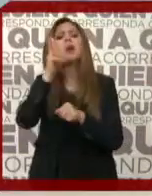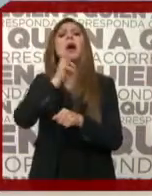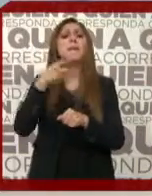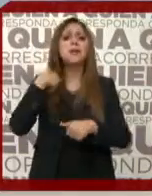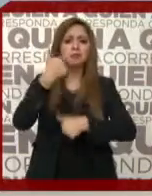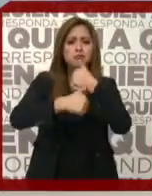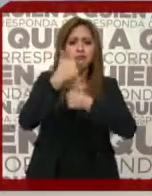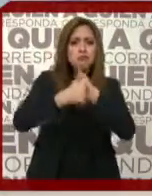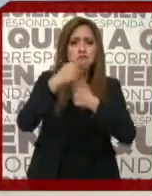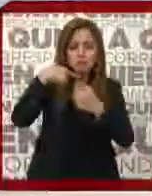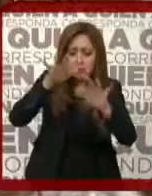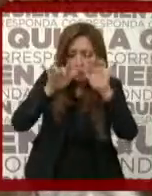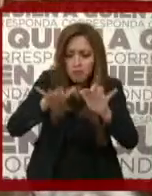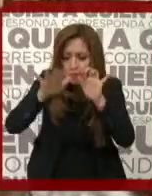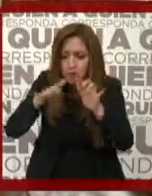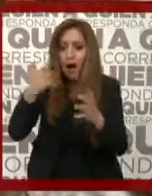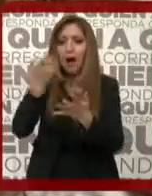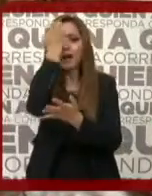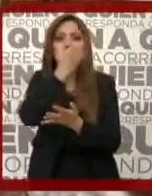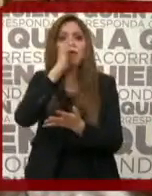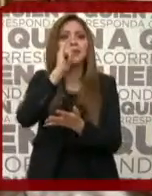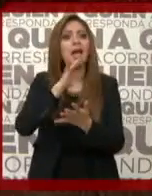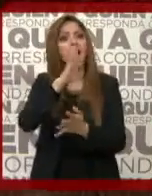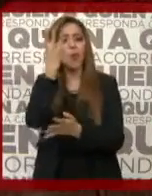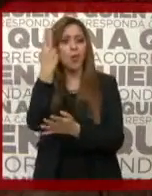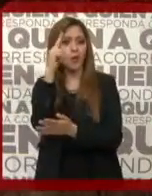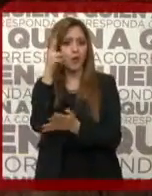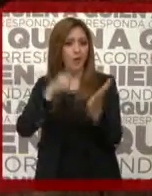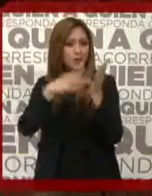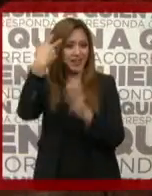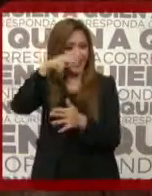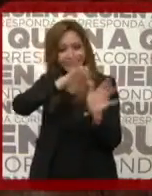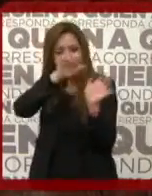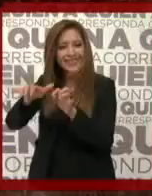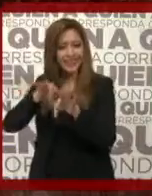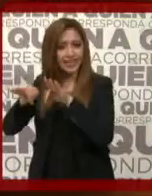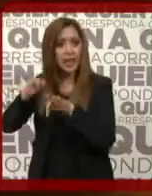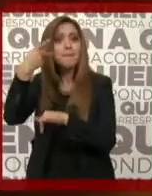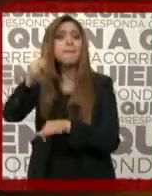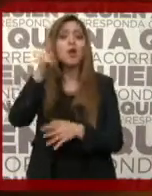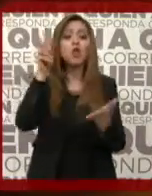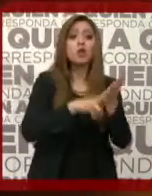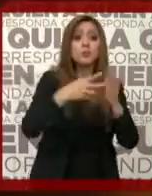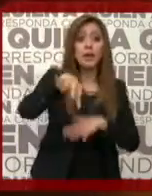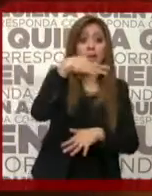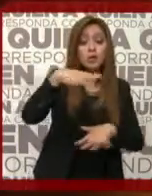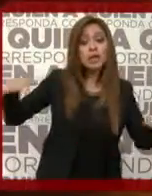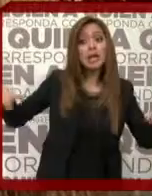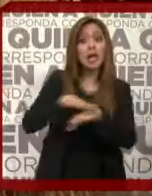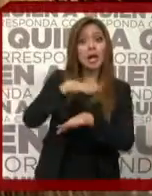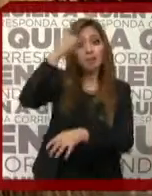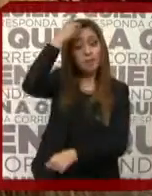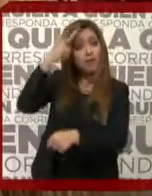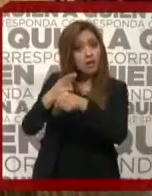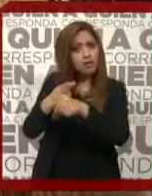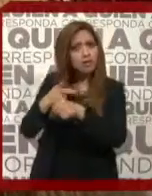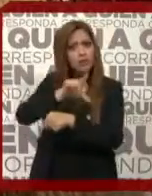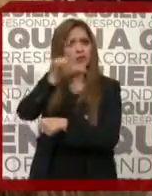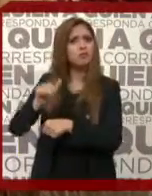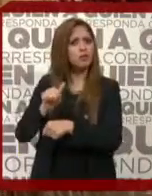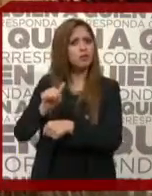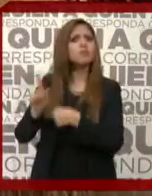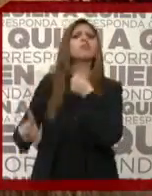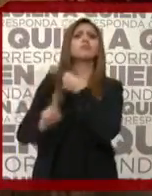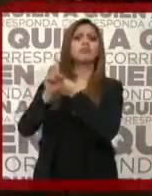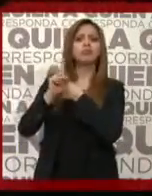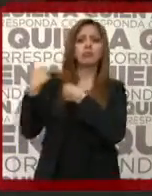la plaza. Inicia sus labores el 4 de noviembre del 2013, pero denuncia que en el 2014, tras un cambio de directivos, comienza a ser víctima